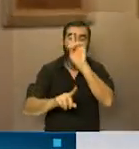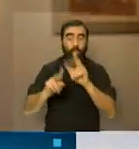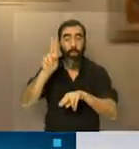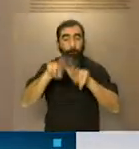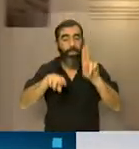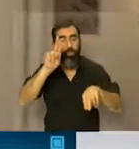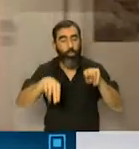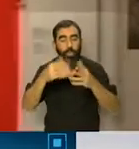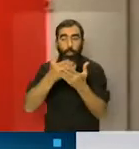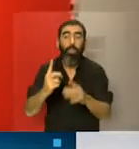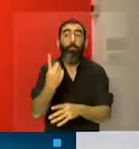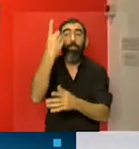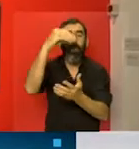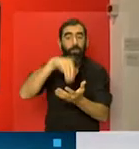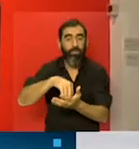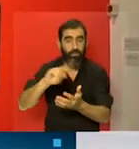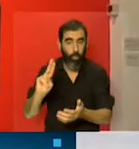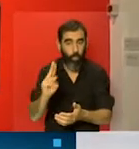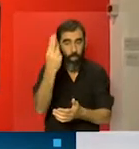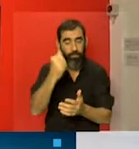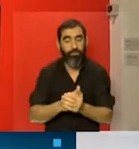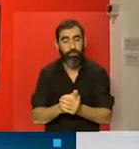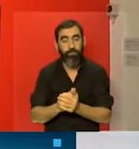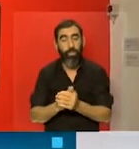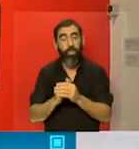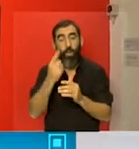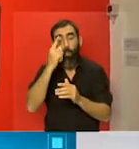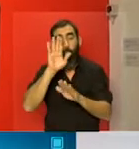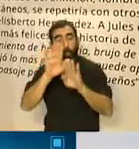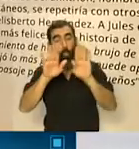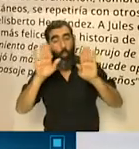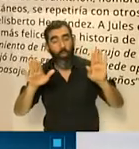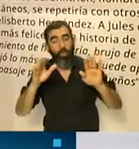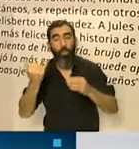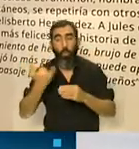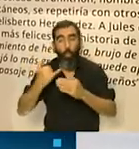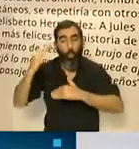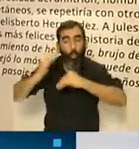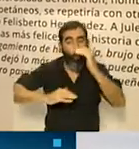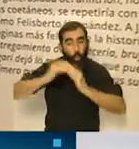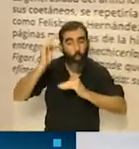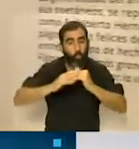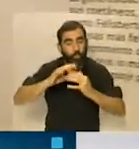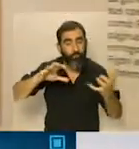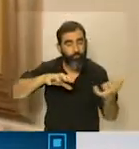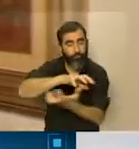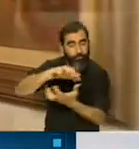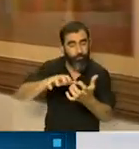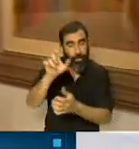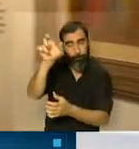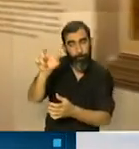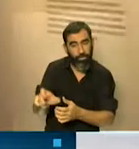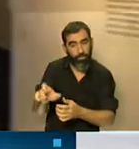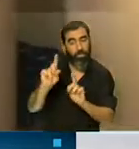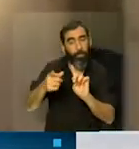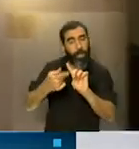son exhibidas por primera vez en Uruguay. La exposición muestra cómo se fue construyendo la compleja figura de Figari y